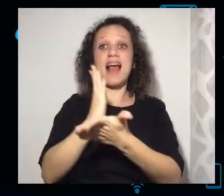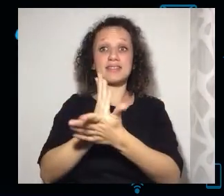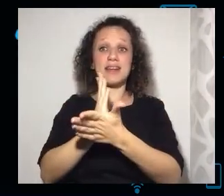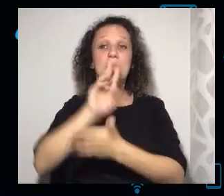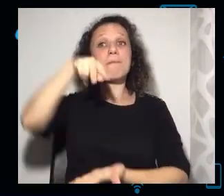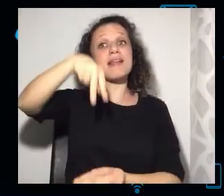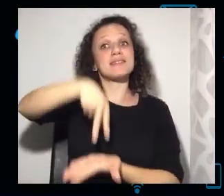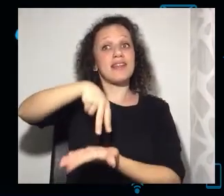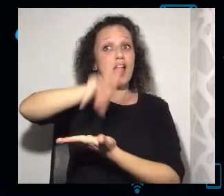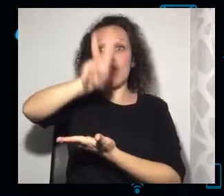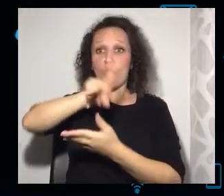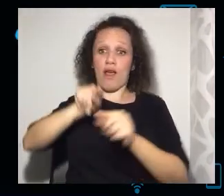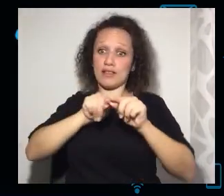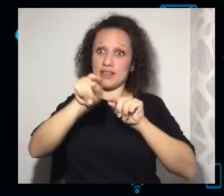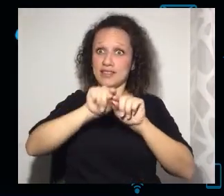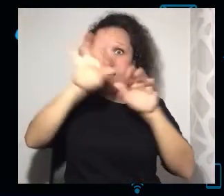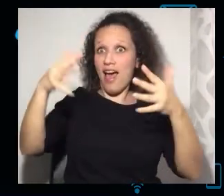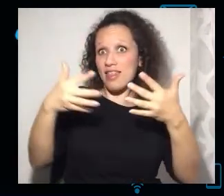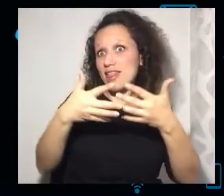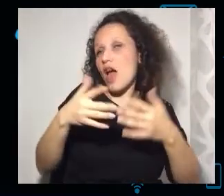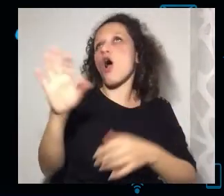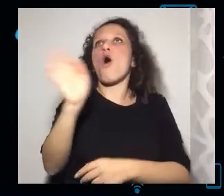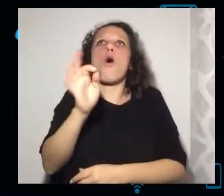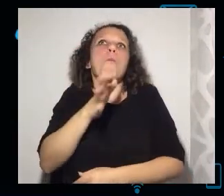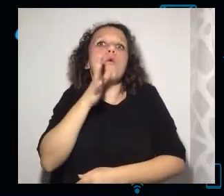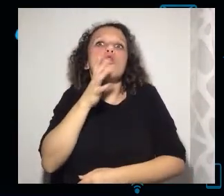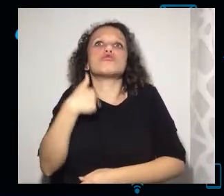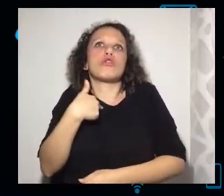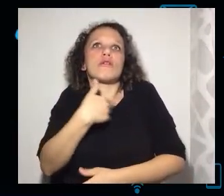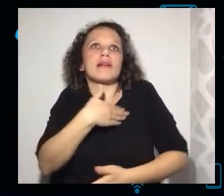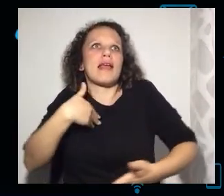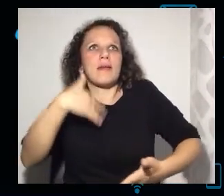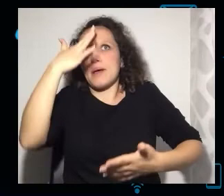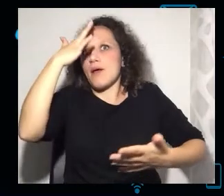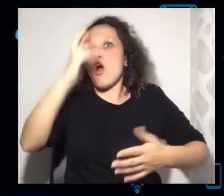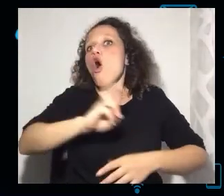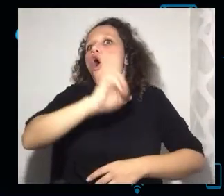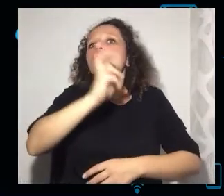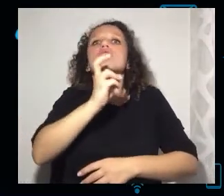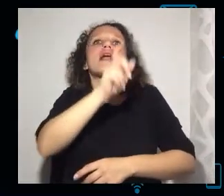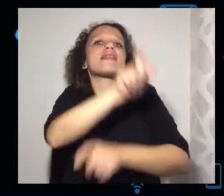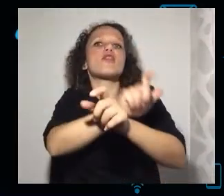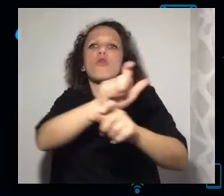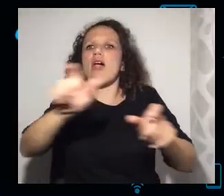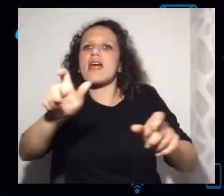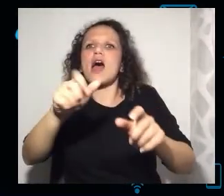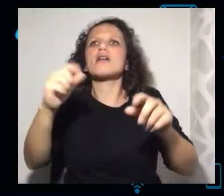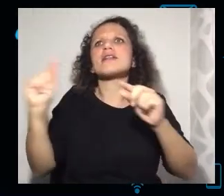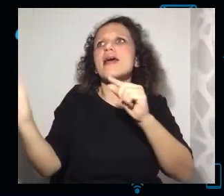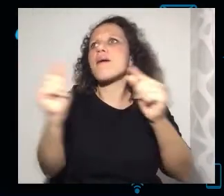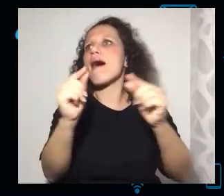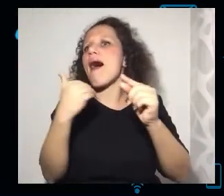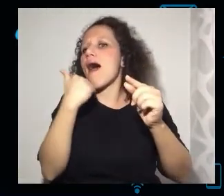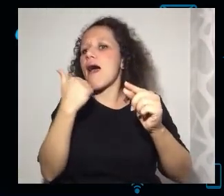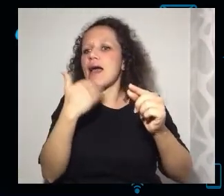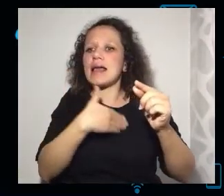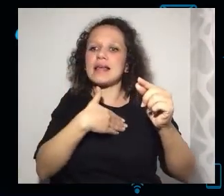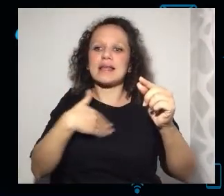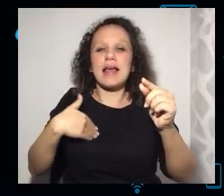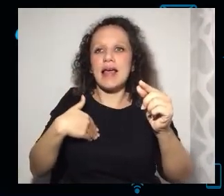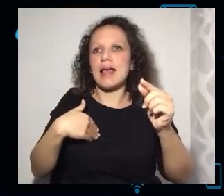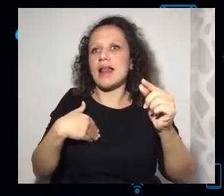o porque la voy a tener que poner en práctica cuando necesite relacionarme con otros ciudadanos para debatir en una en una